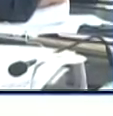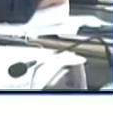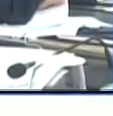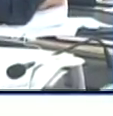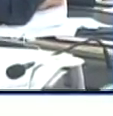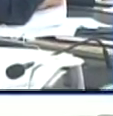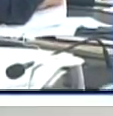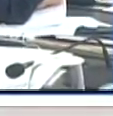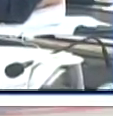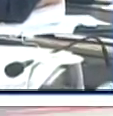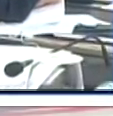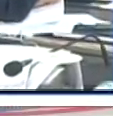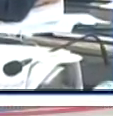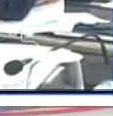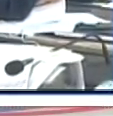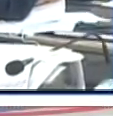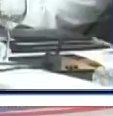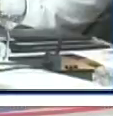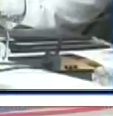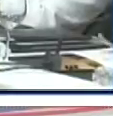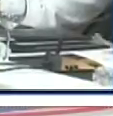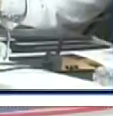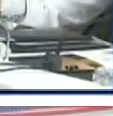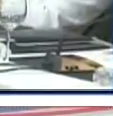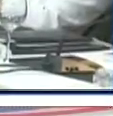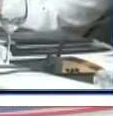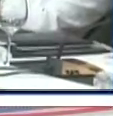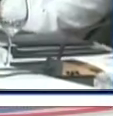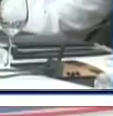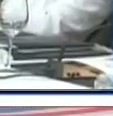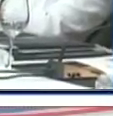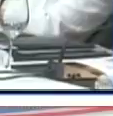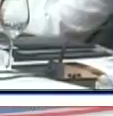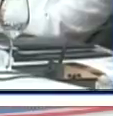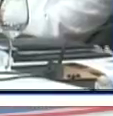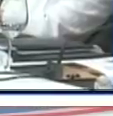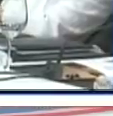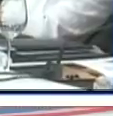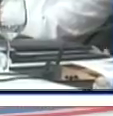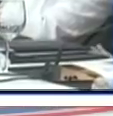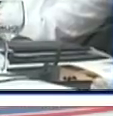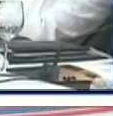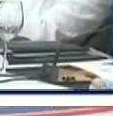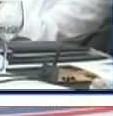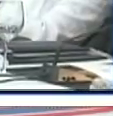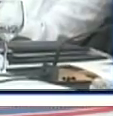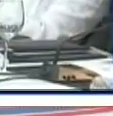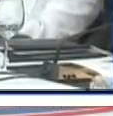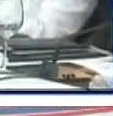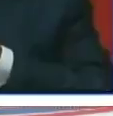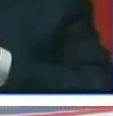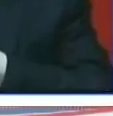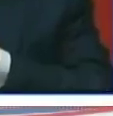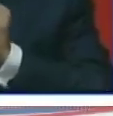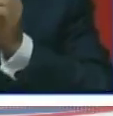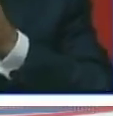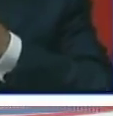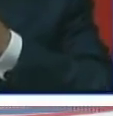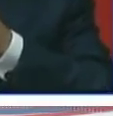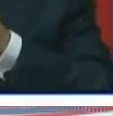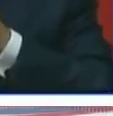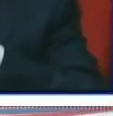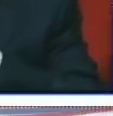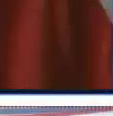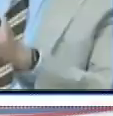Jorge Rodríguez, junto a Elías Agua, junto a la presidenta de la Asamblea Constituyente,